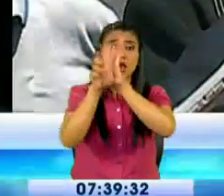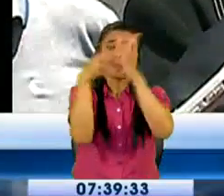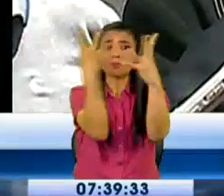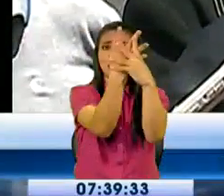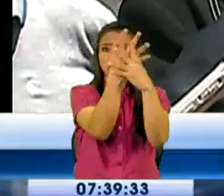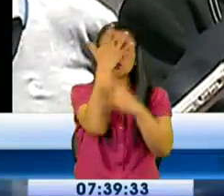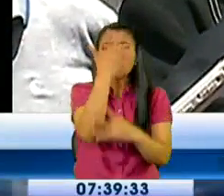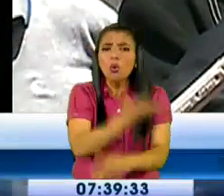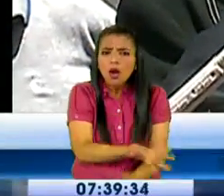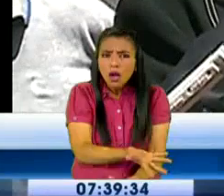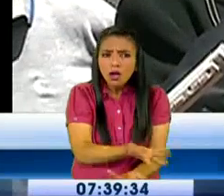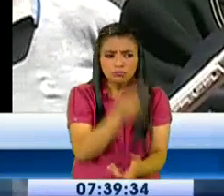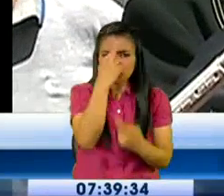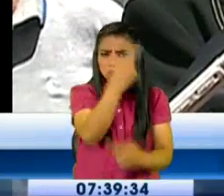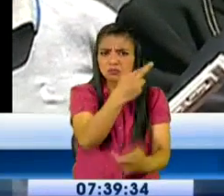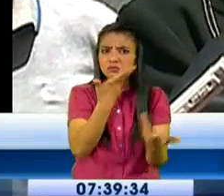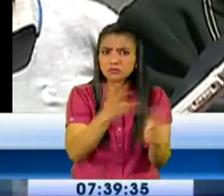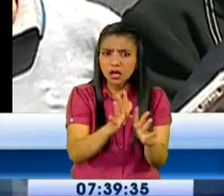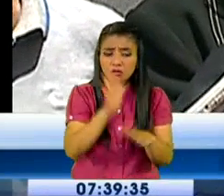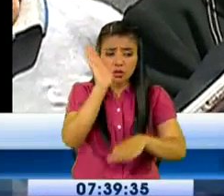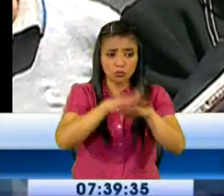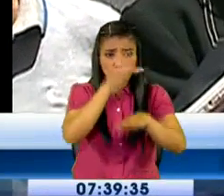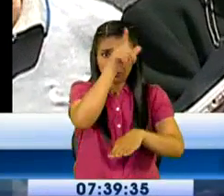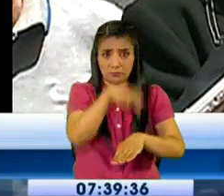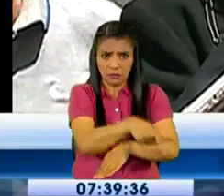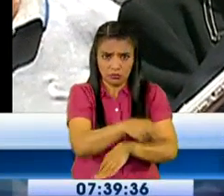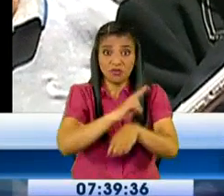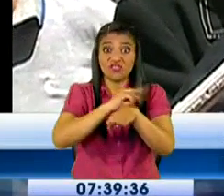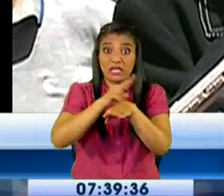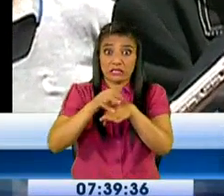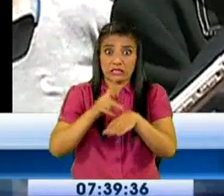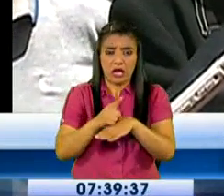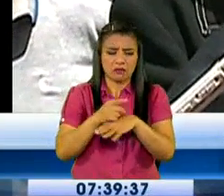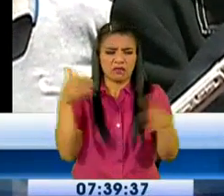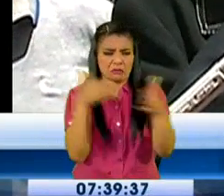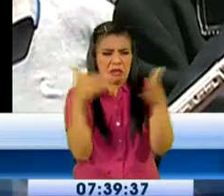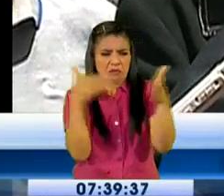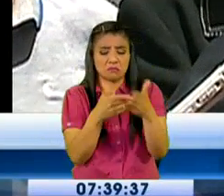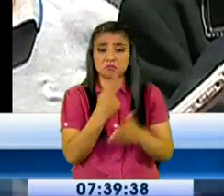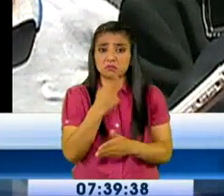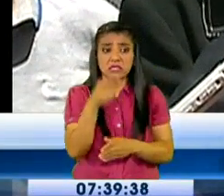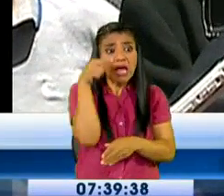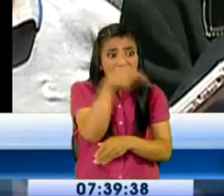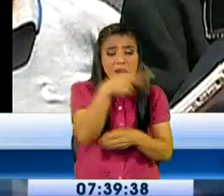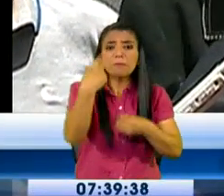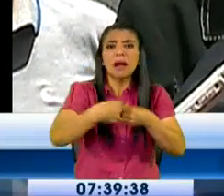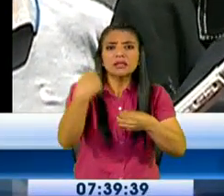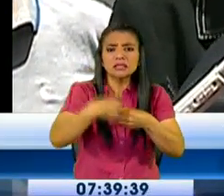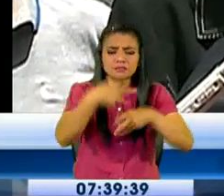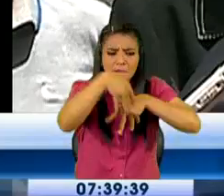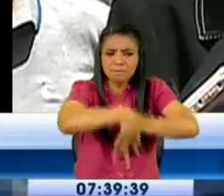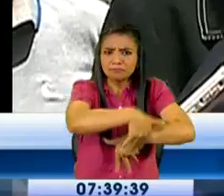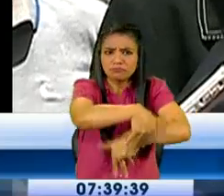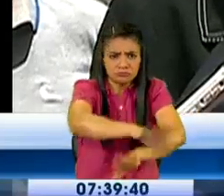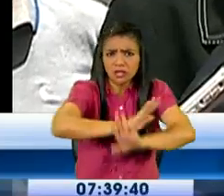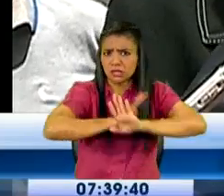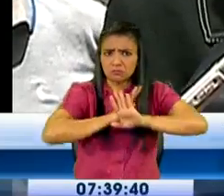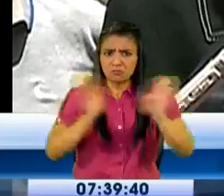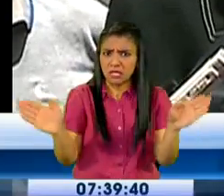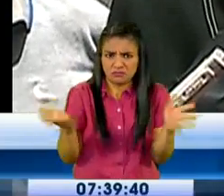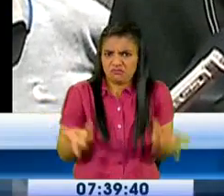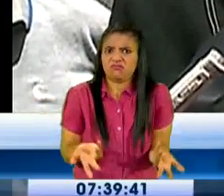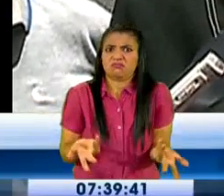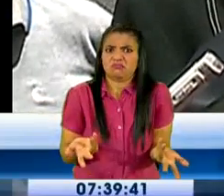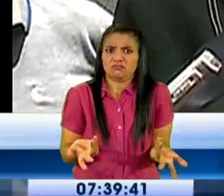¿Por qué? Porque tanto desde la acusación del señor fiscal, lo que apuntala es en que participó en la protesta. Por lo tanto, lo que está de por